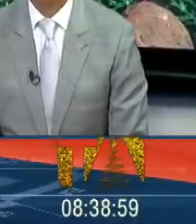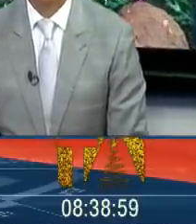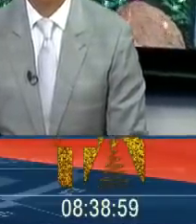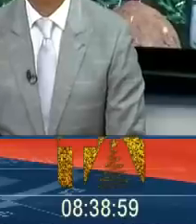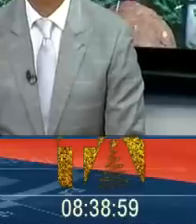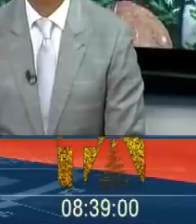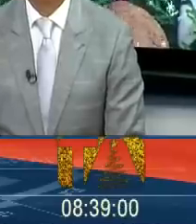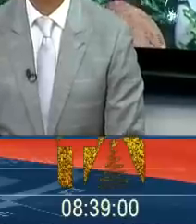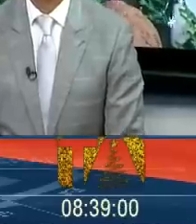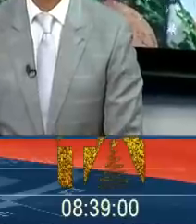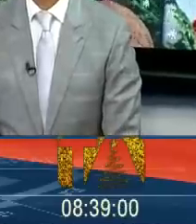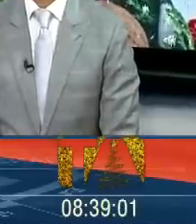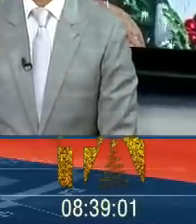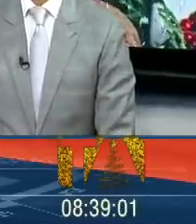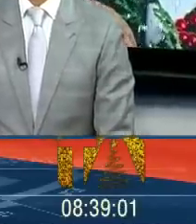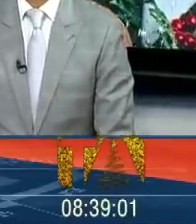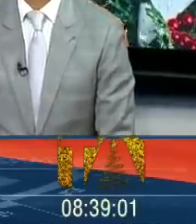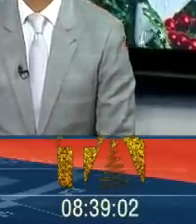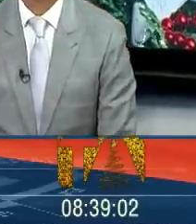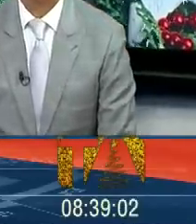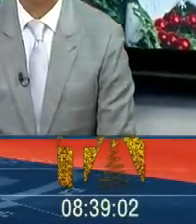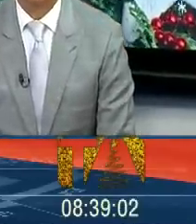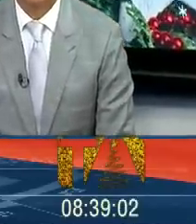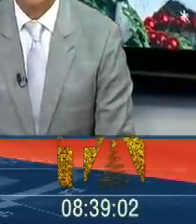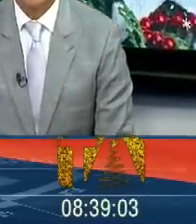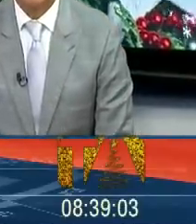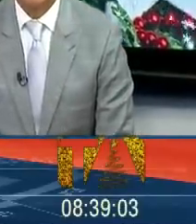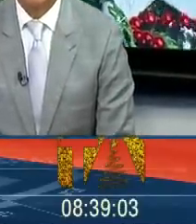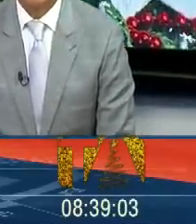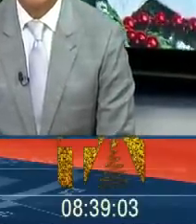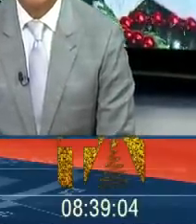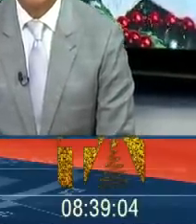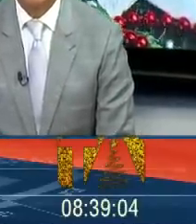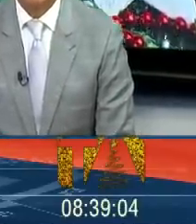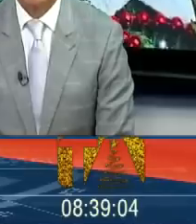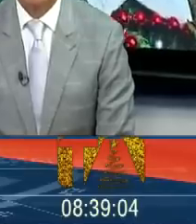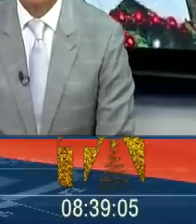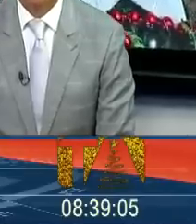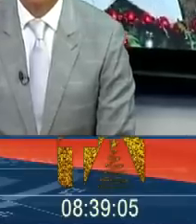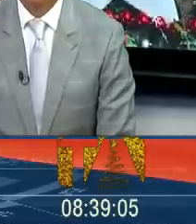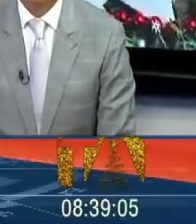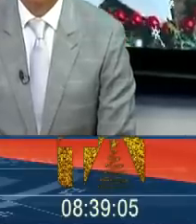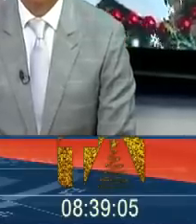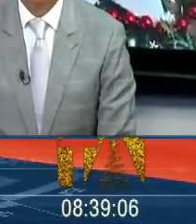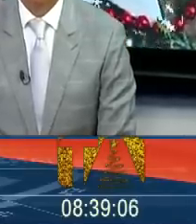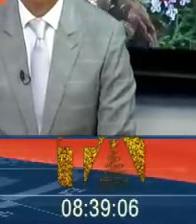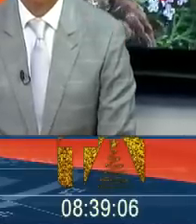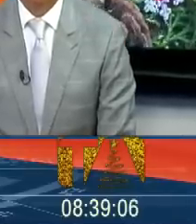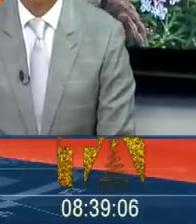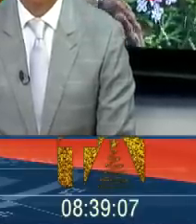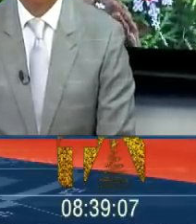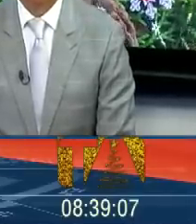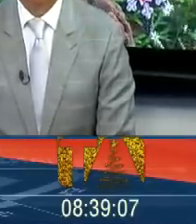que las actividades que se realizan en las embarcaciones sean apegadas a la ley. La pesca ilegal, la contaminación y